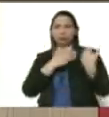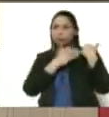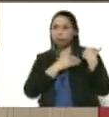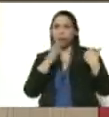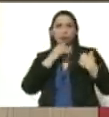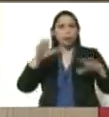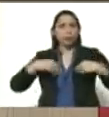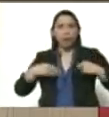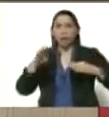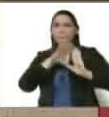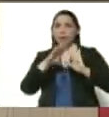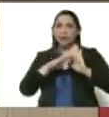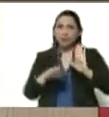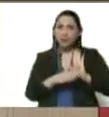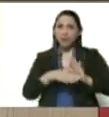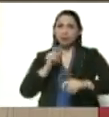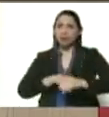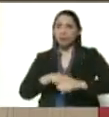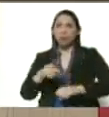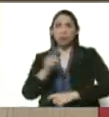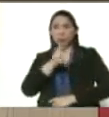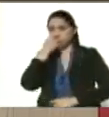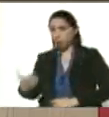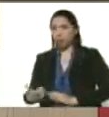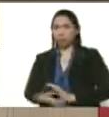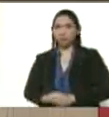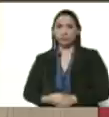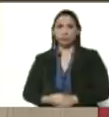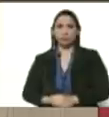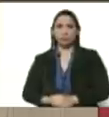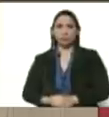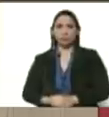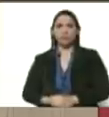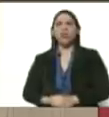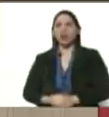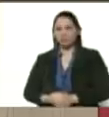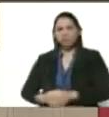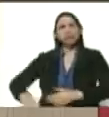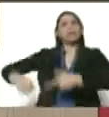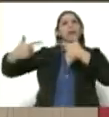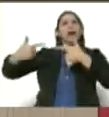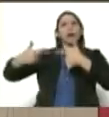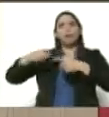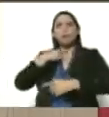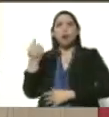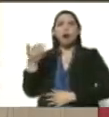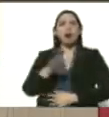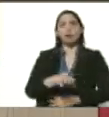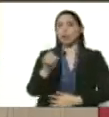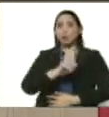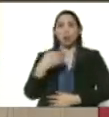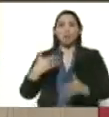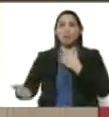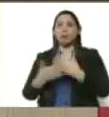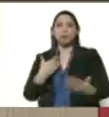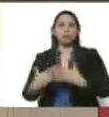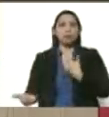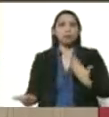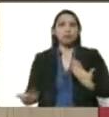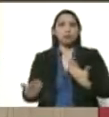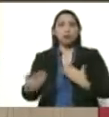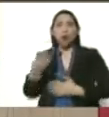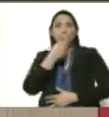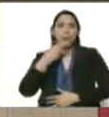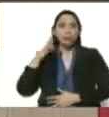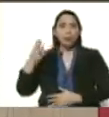tiempo, que no les importó desafiar la muerte, que no les importó comprometer la vida de